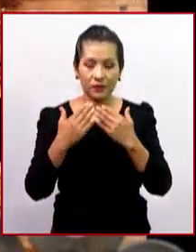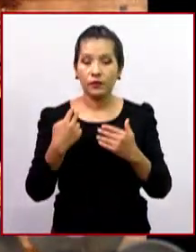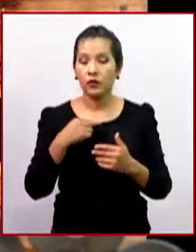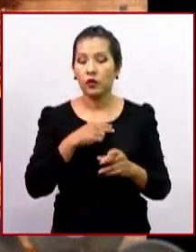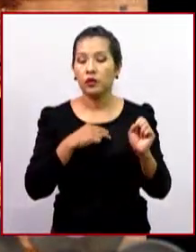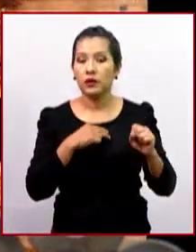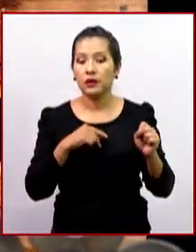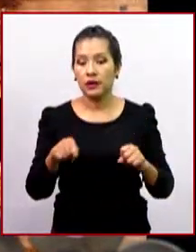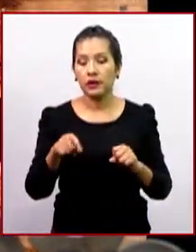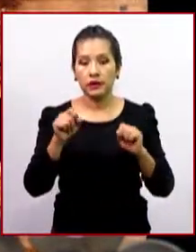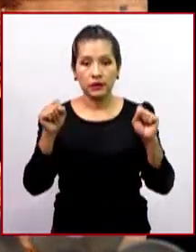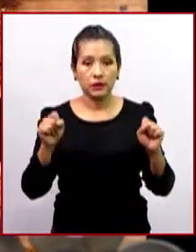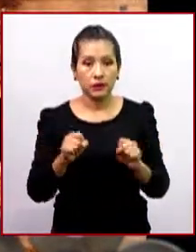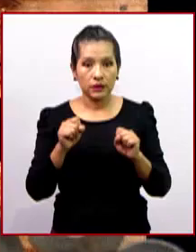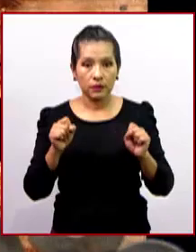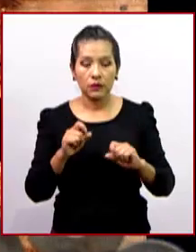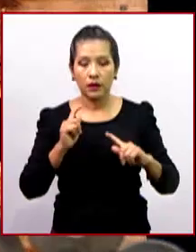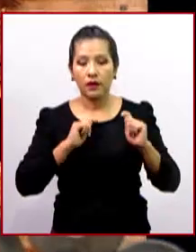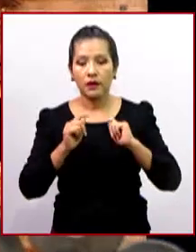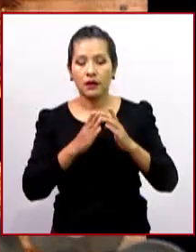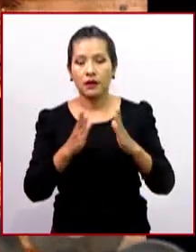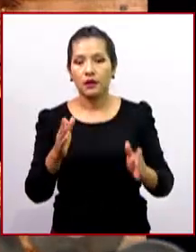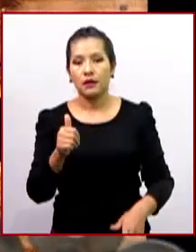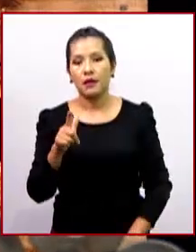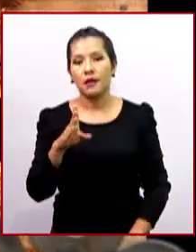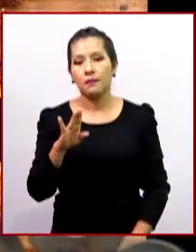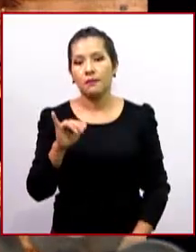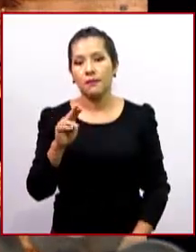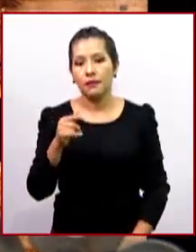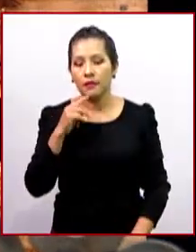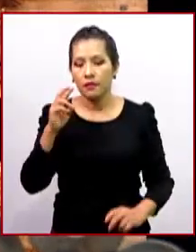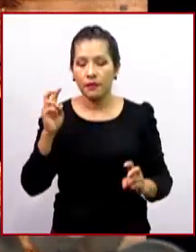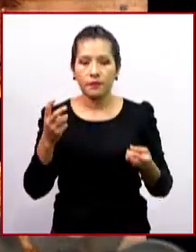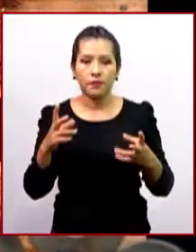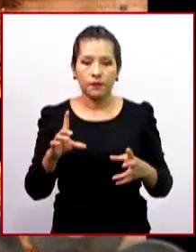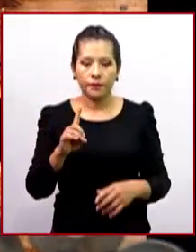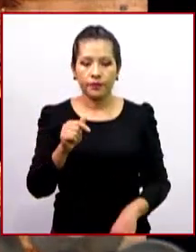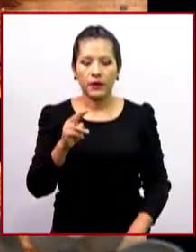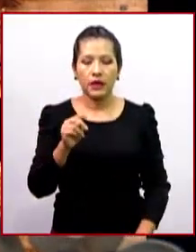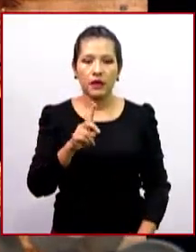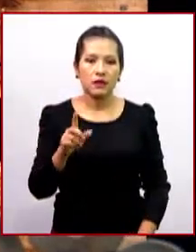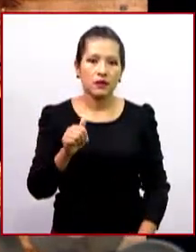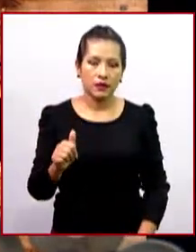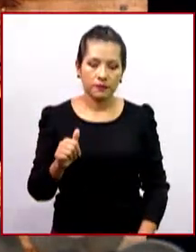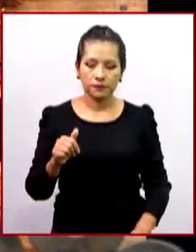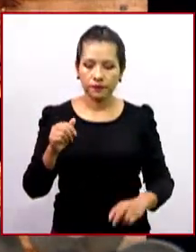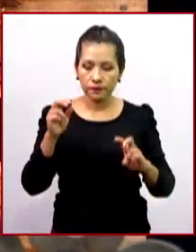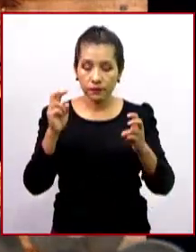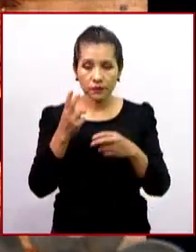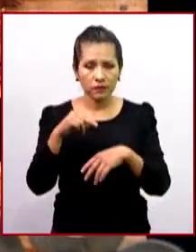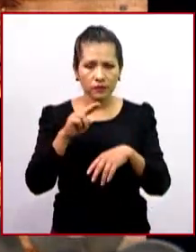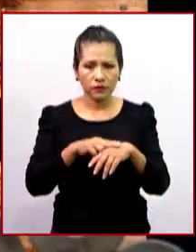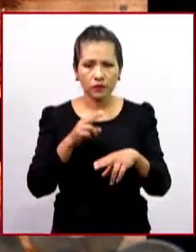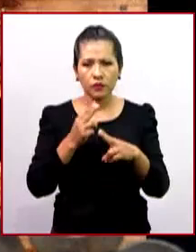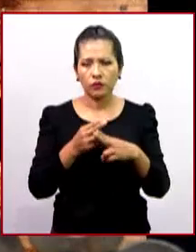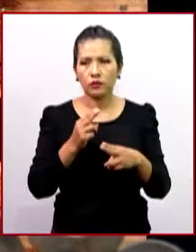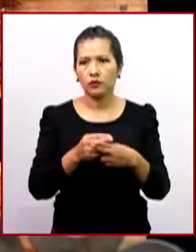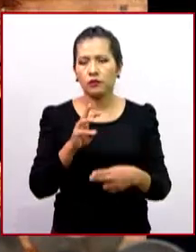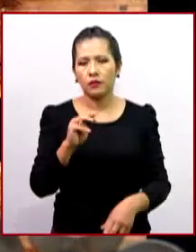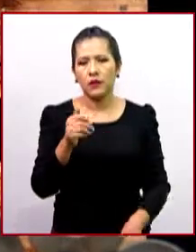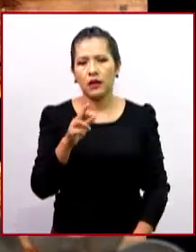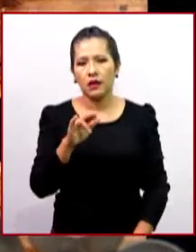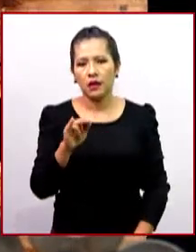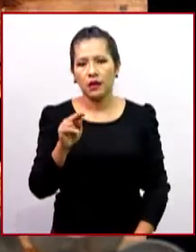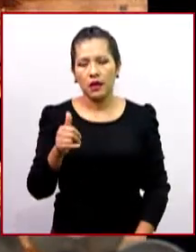estamos este sábado en el Teatro Albina con la obra de danza contemporánea Marina Caudales, que es un proceso creativo que